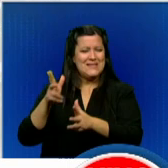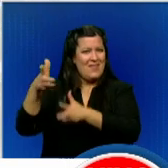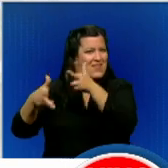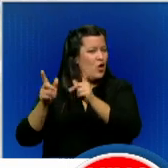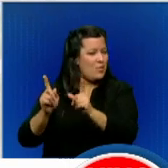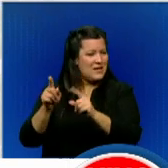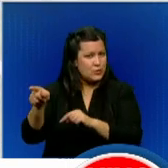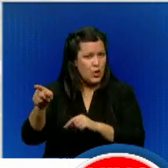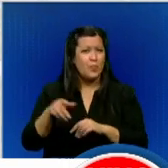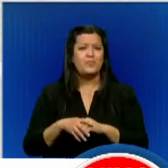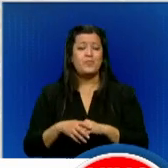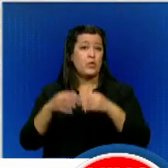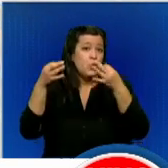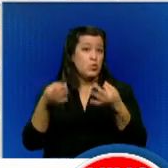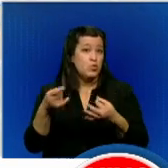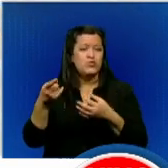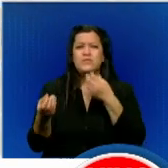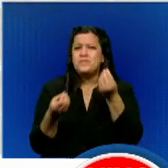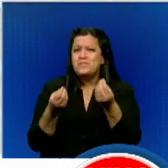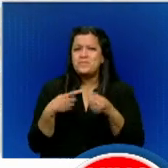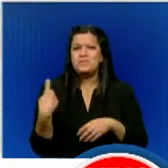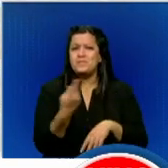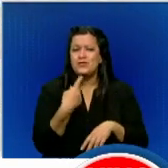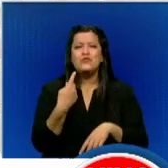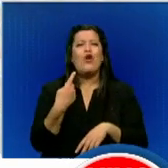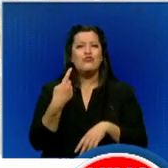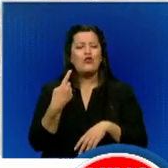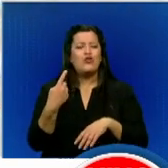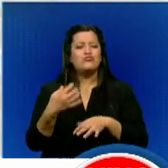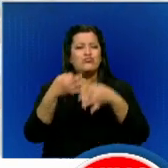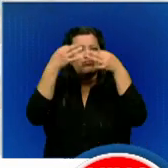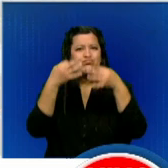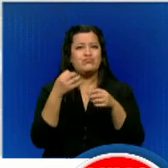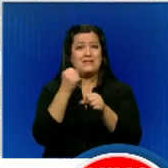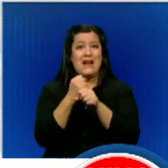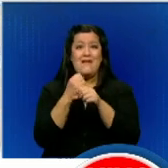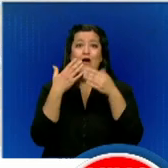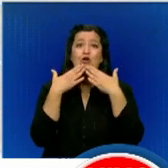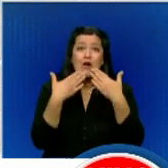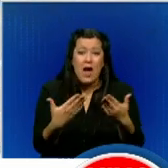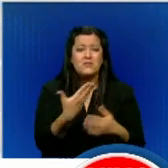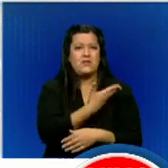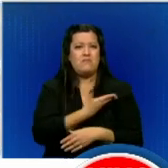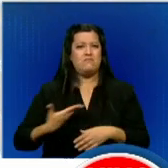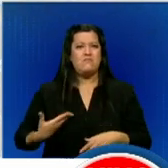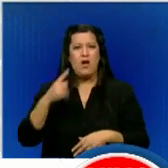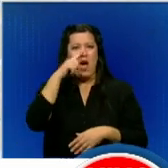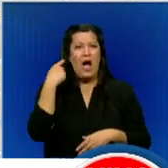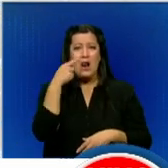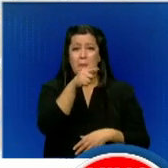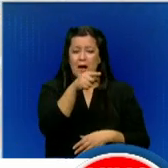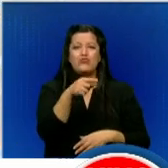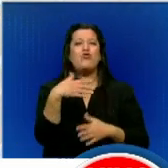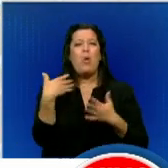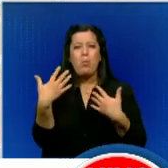justamente y logramos a través del compromiso de este gobierno de alberto fernández poder lograr